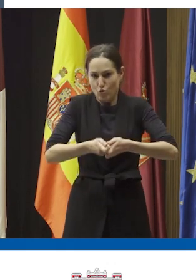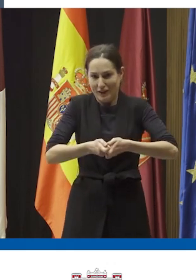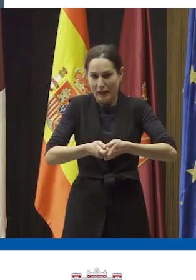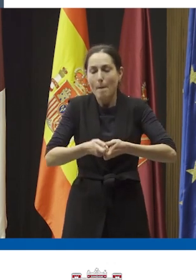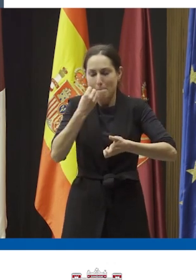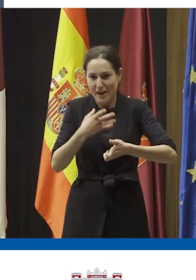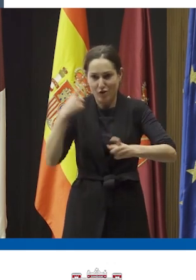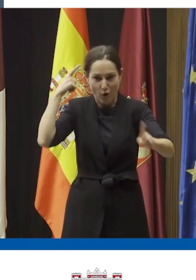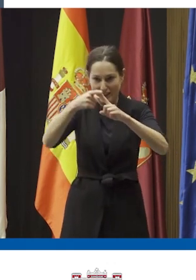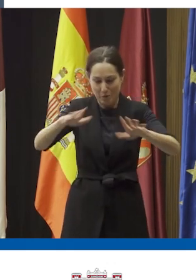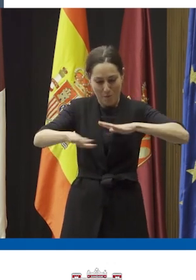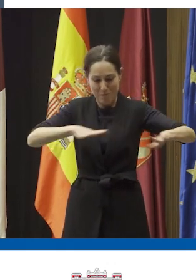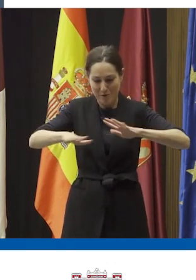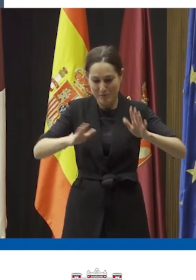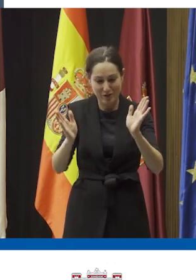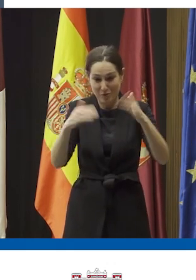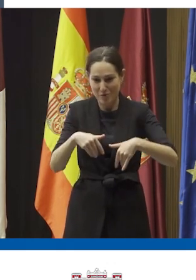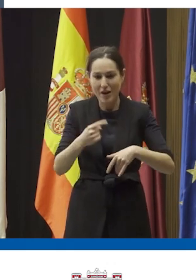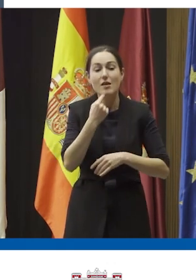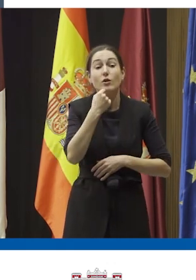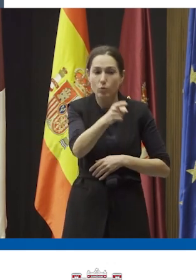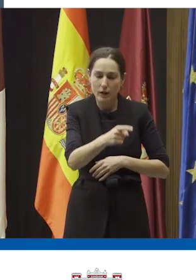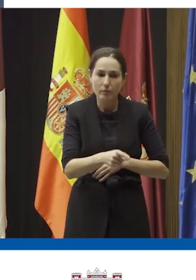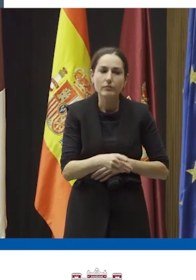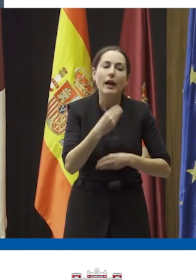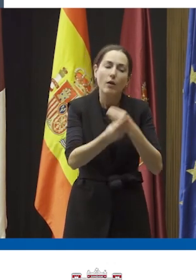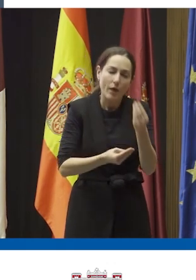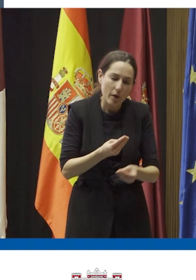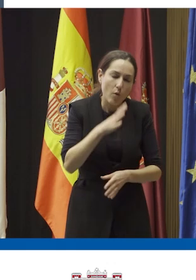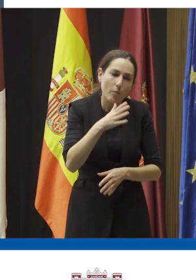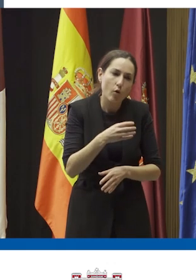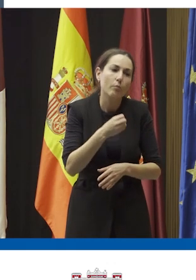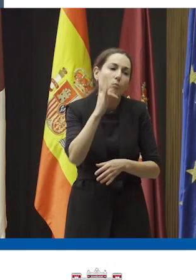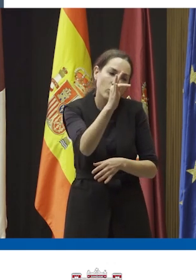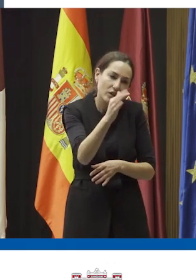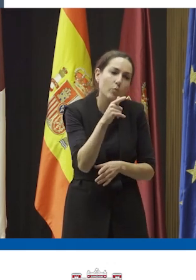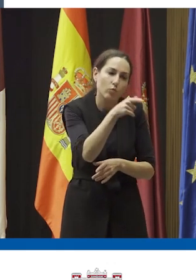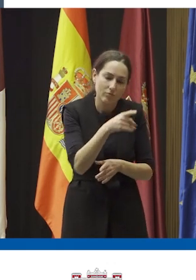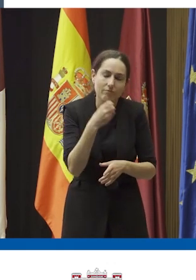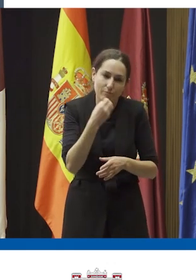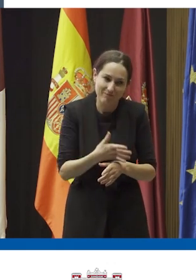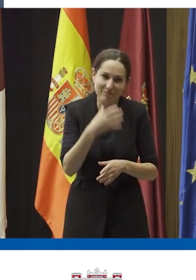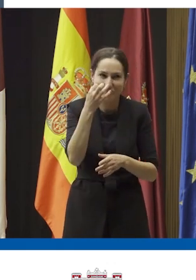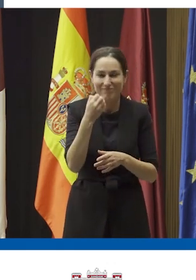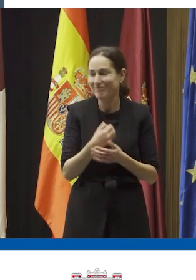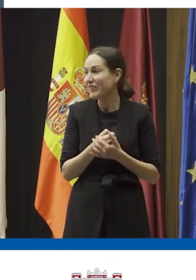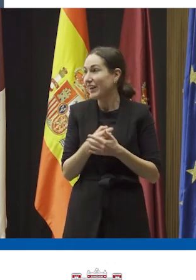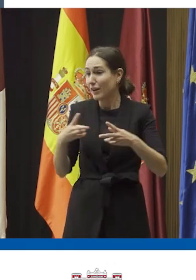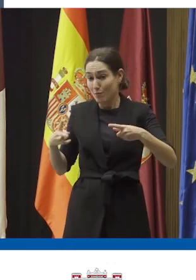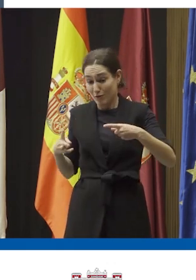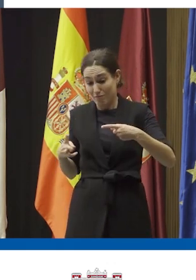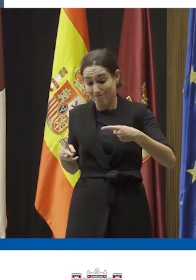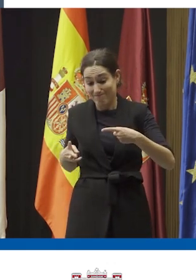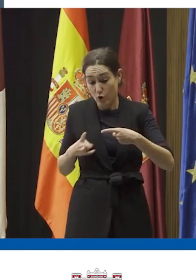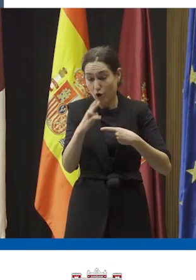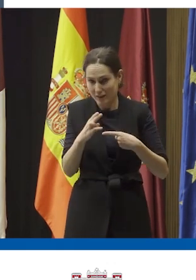mueva, y dile que es por su bien. Claro, porque me imagino que el individuo en el corte a